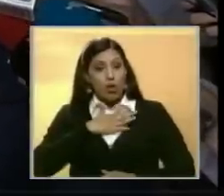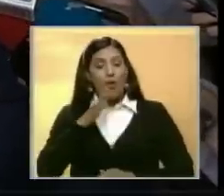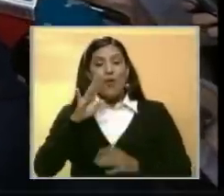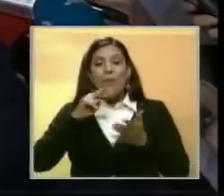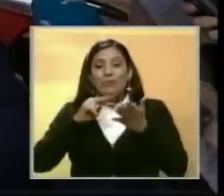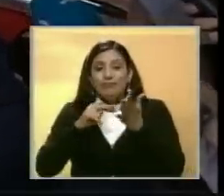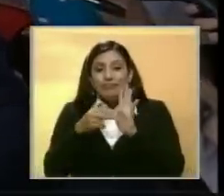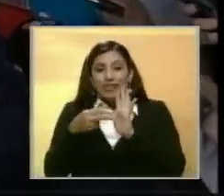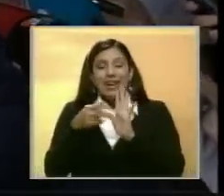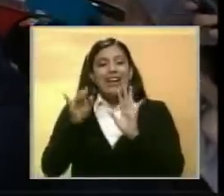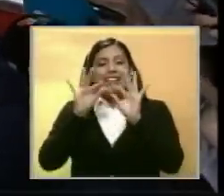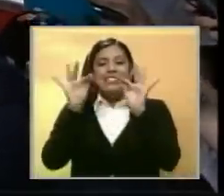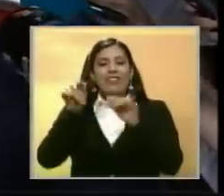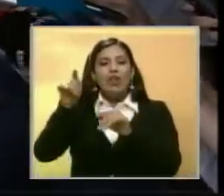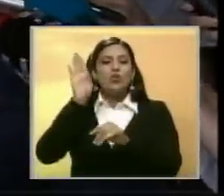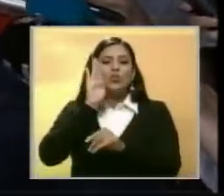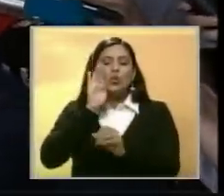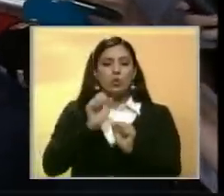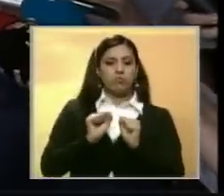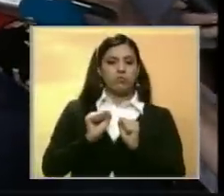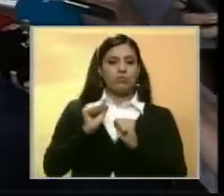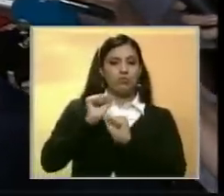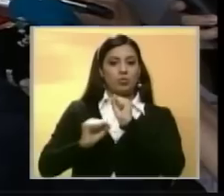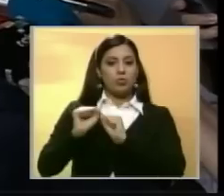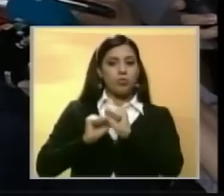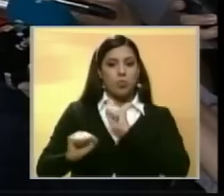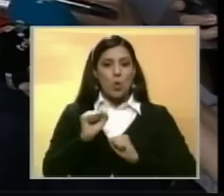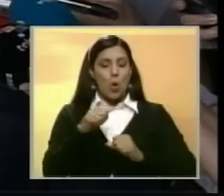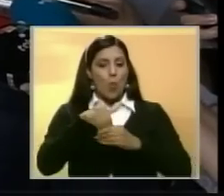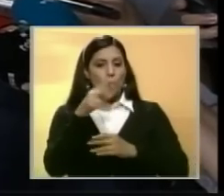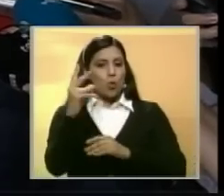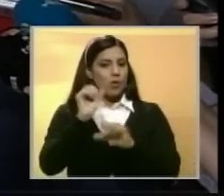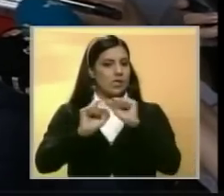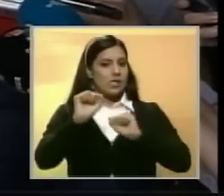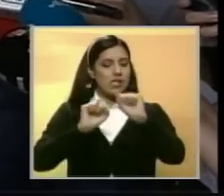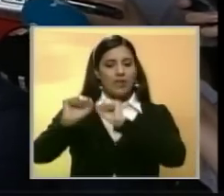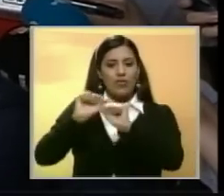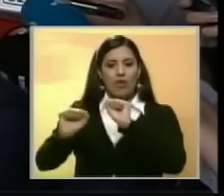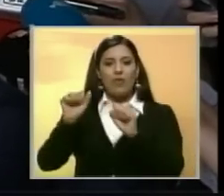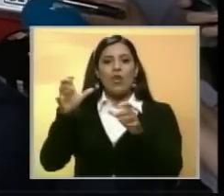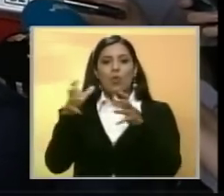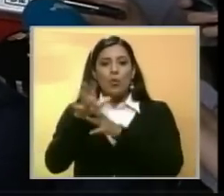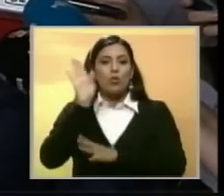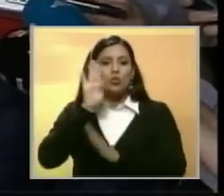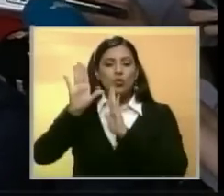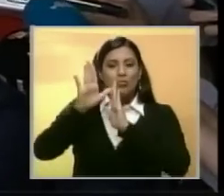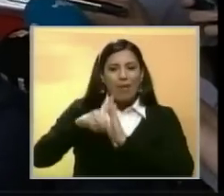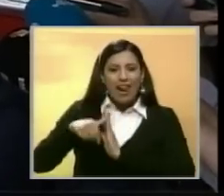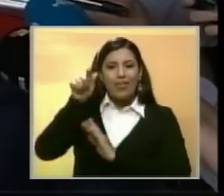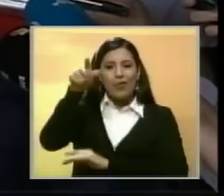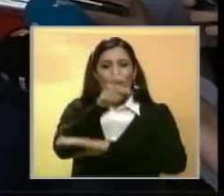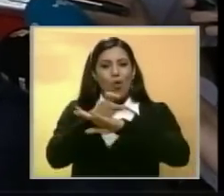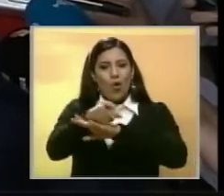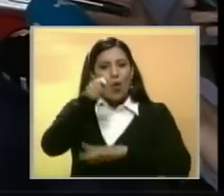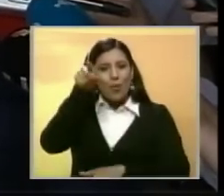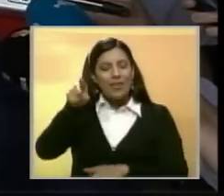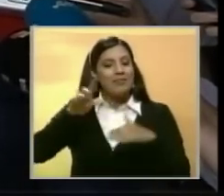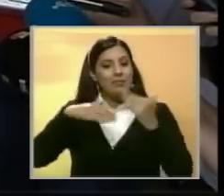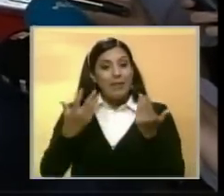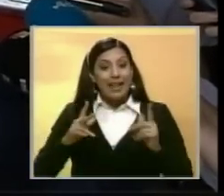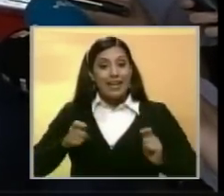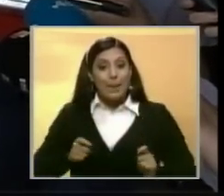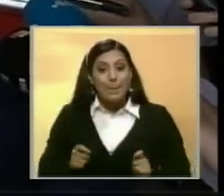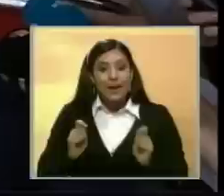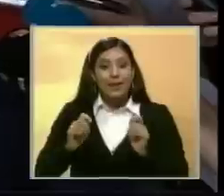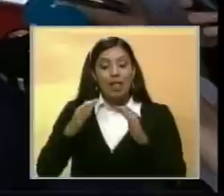forma parte de la resistencia que está montando la cúpula corrupta e ineficiente del gobierno para